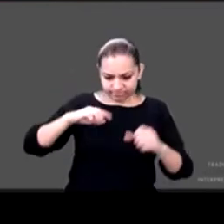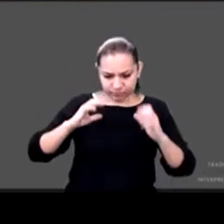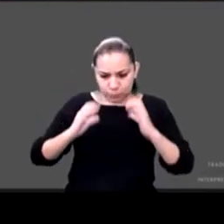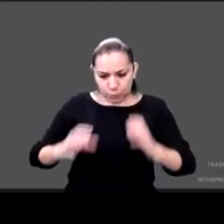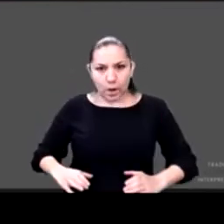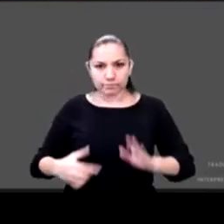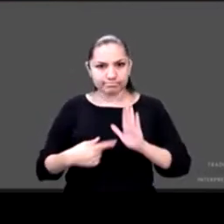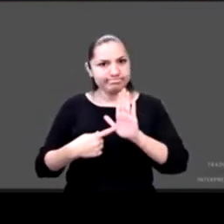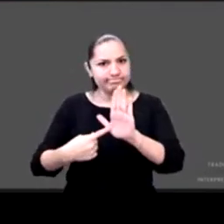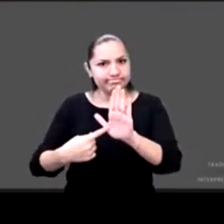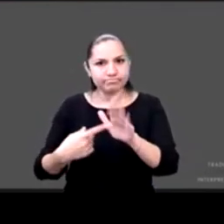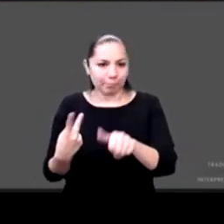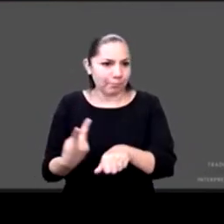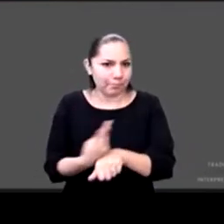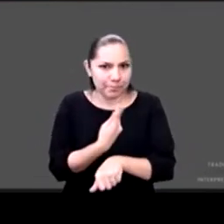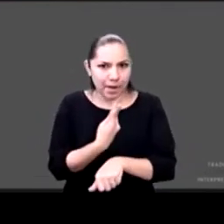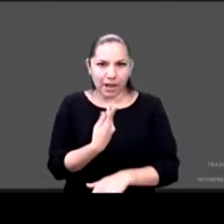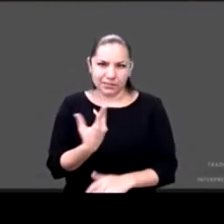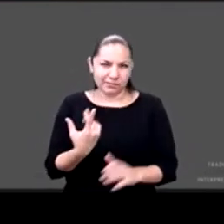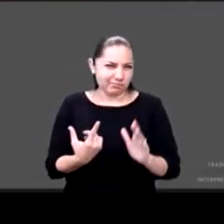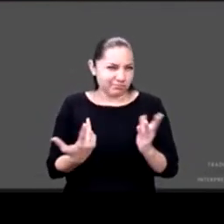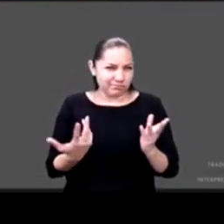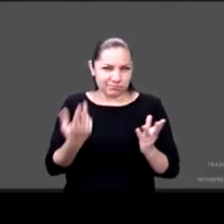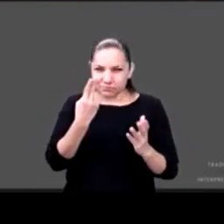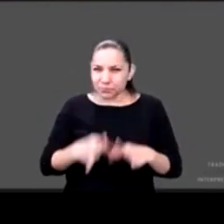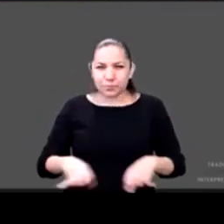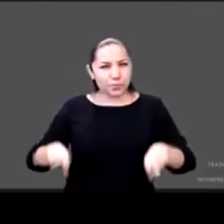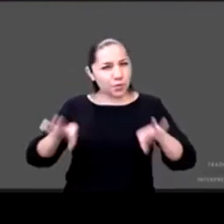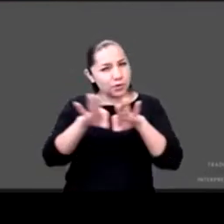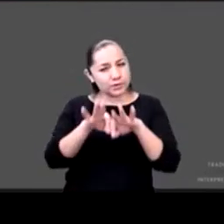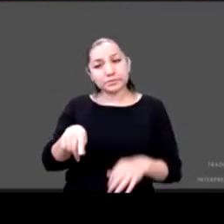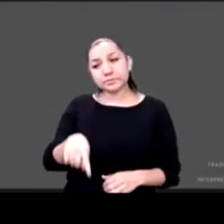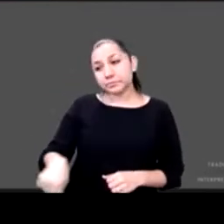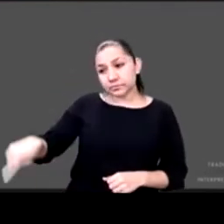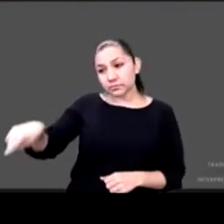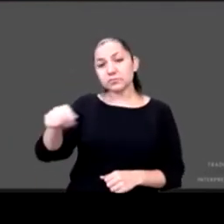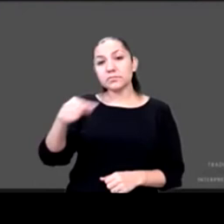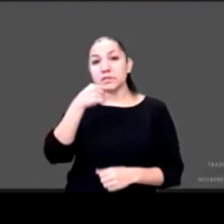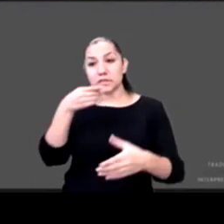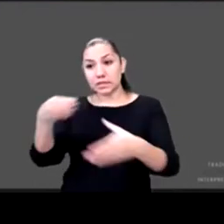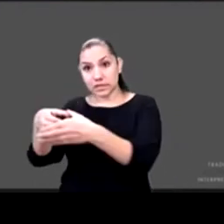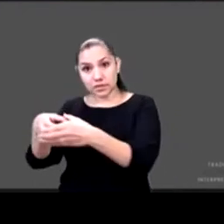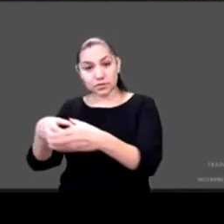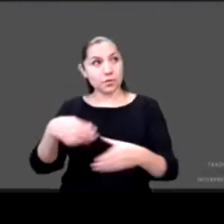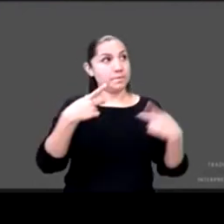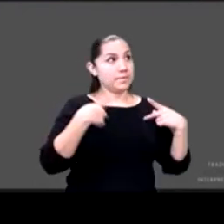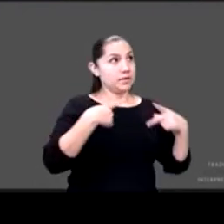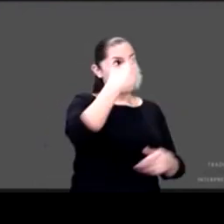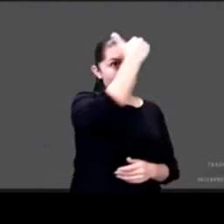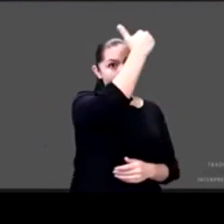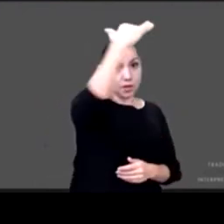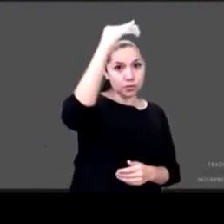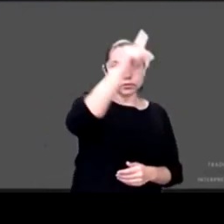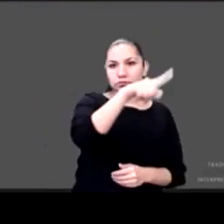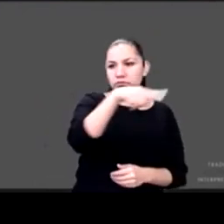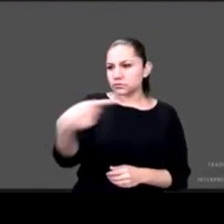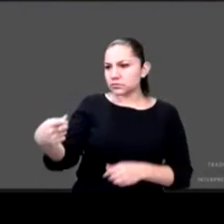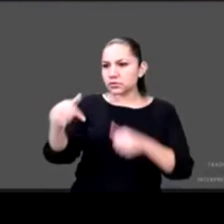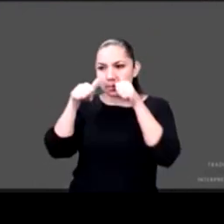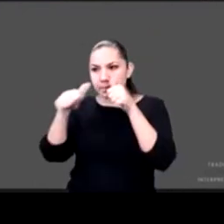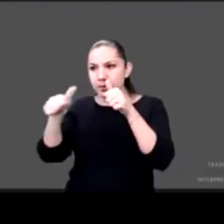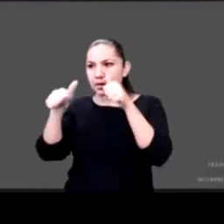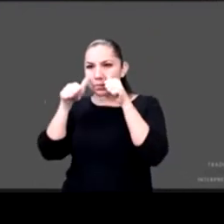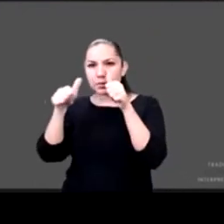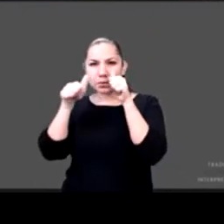este apoyo emocional que los niños necesitan por parte de los adultos. Y ahí, qué bueno que Isabel también lo ha mencionado varias veces,